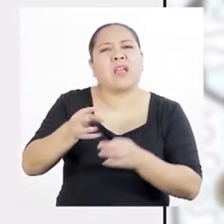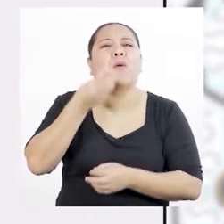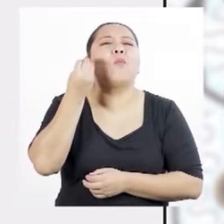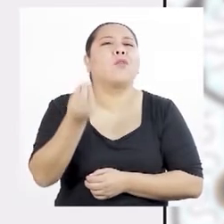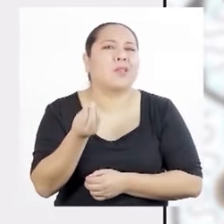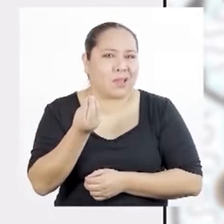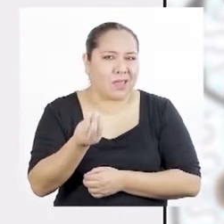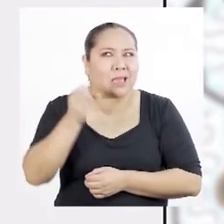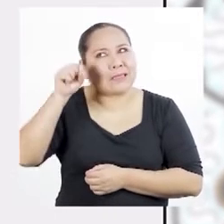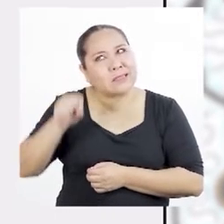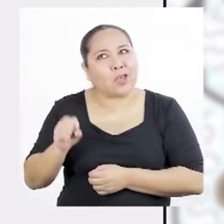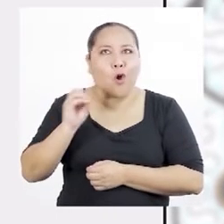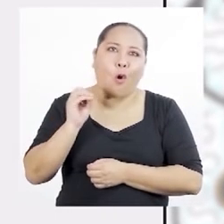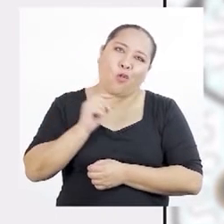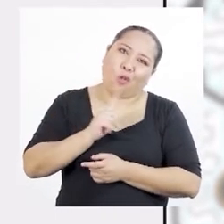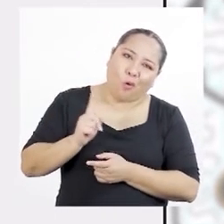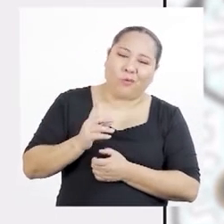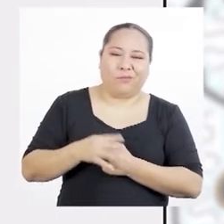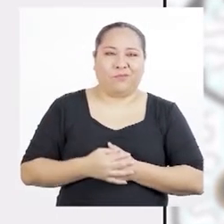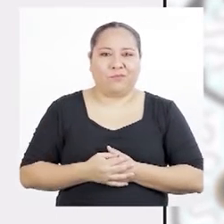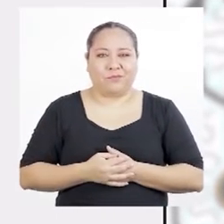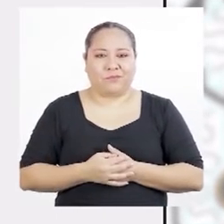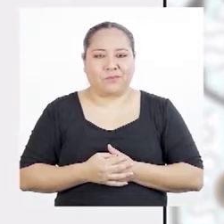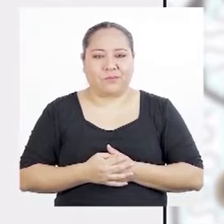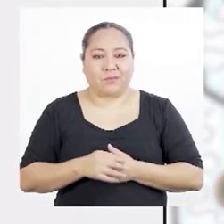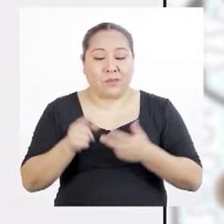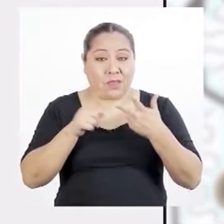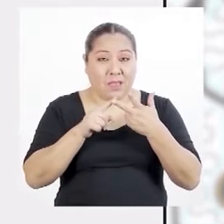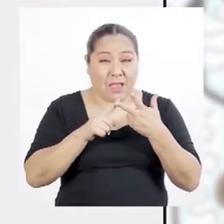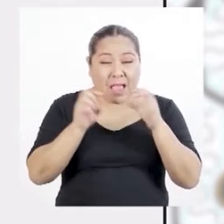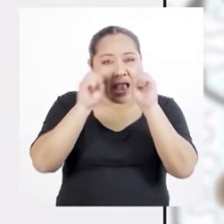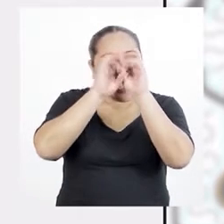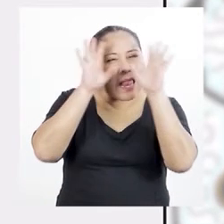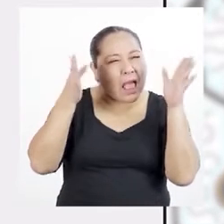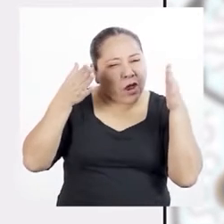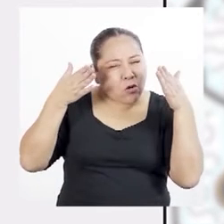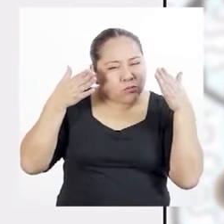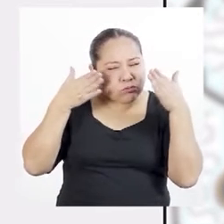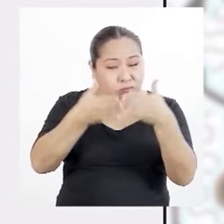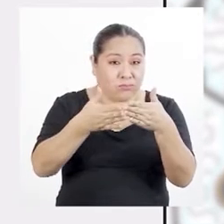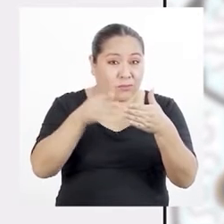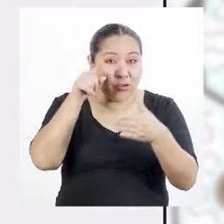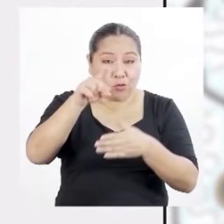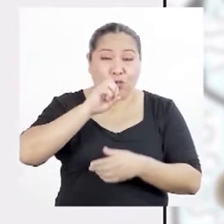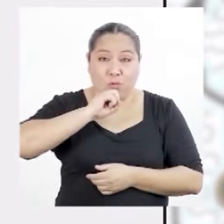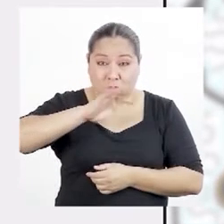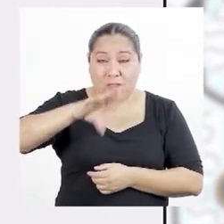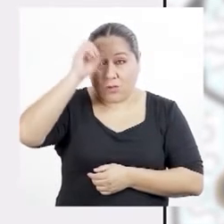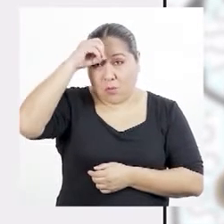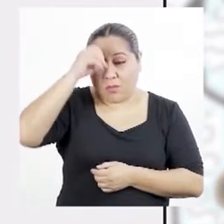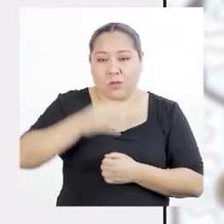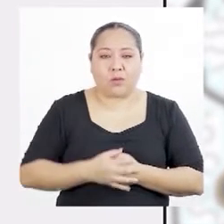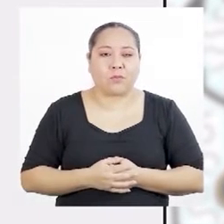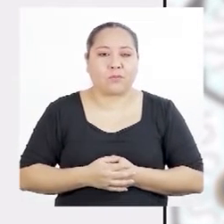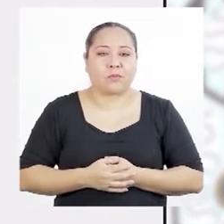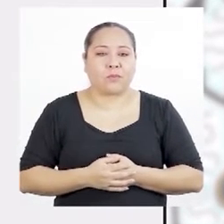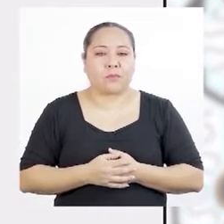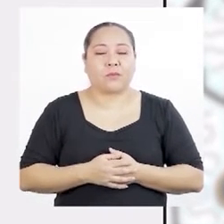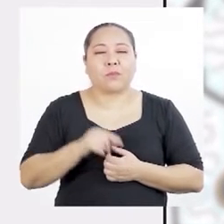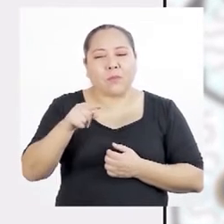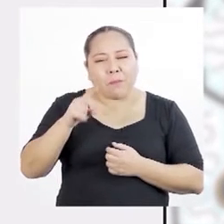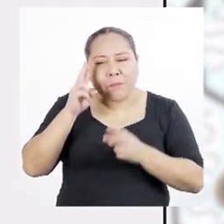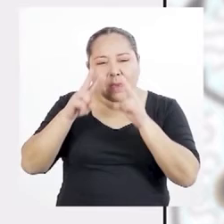por qué tienes esa posición. Sé preciso y conciso cuando des tu opinión. Céntrate